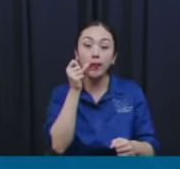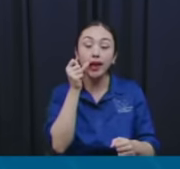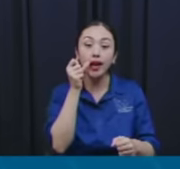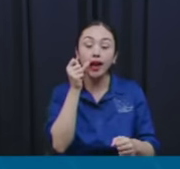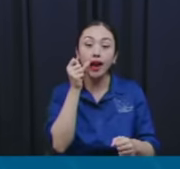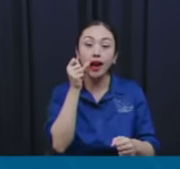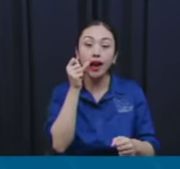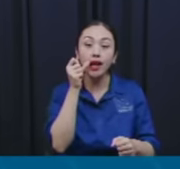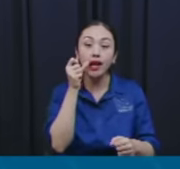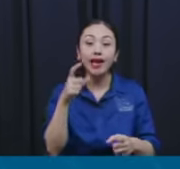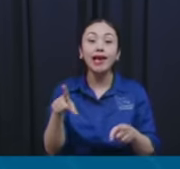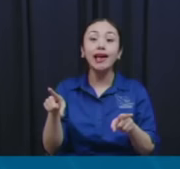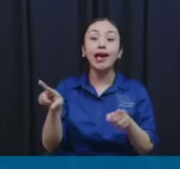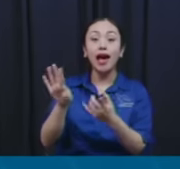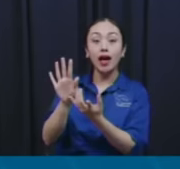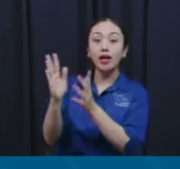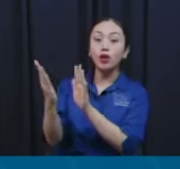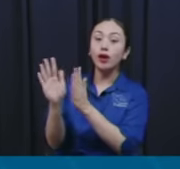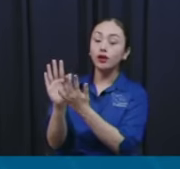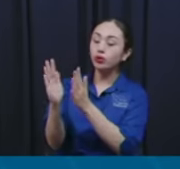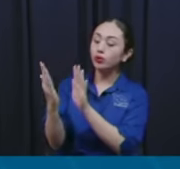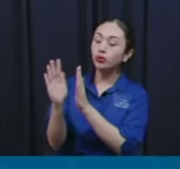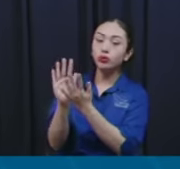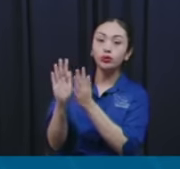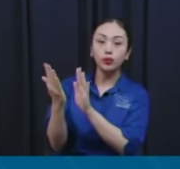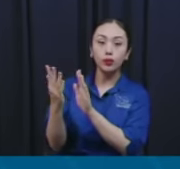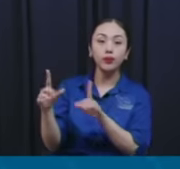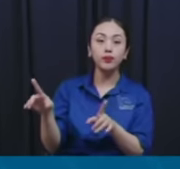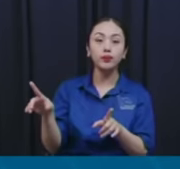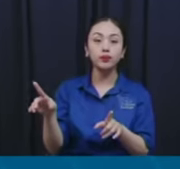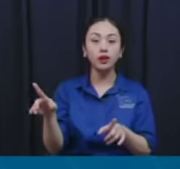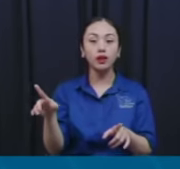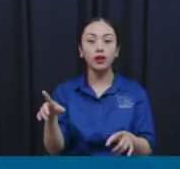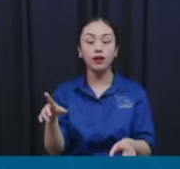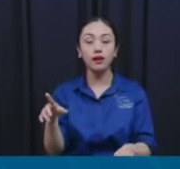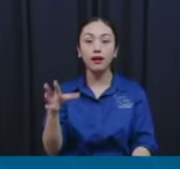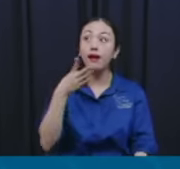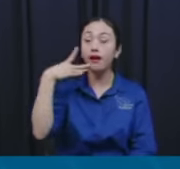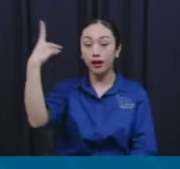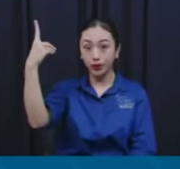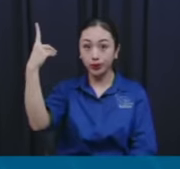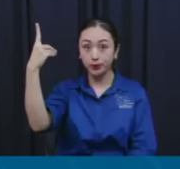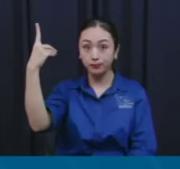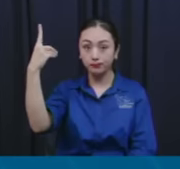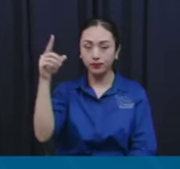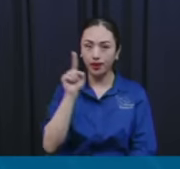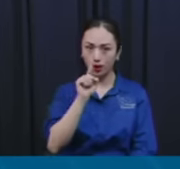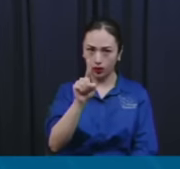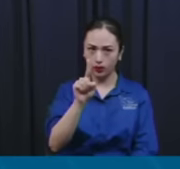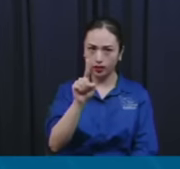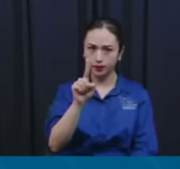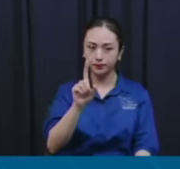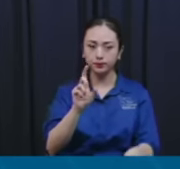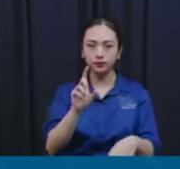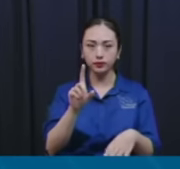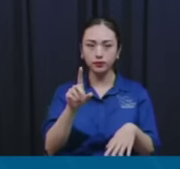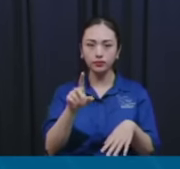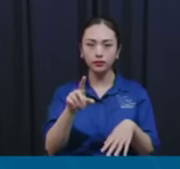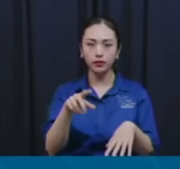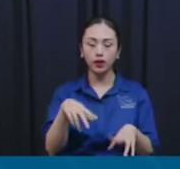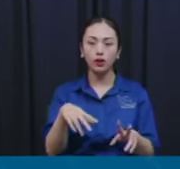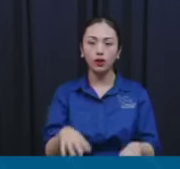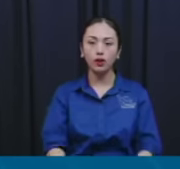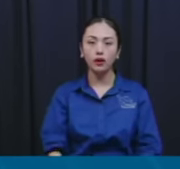y semejanza Padre santo y aquí nos metemos en el primer lío porque